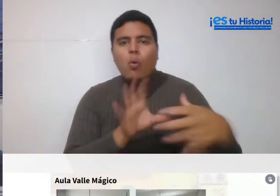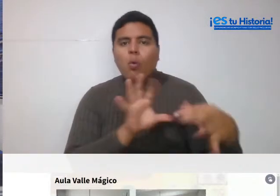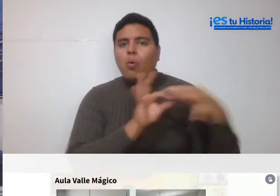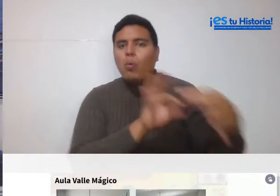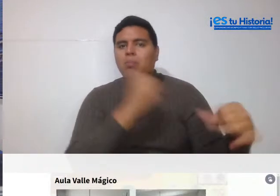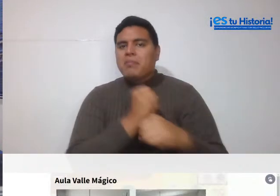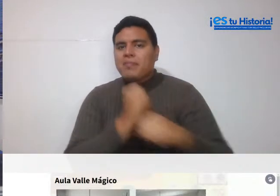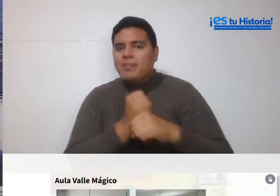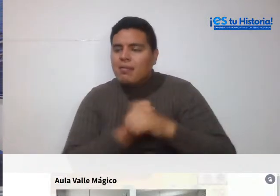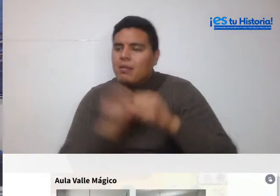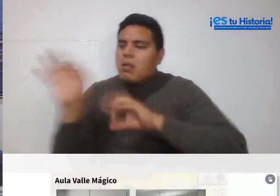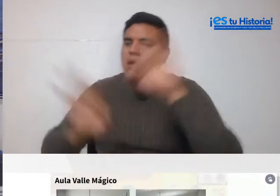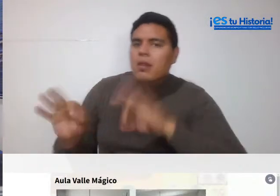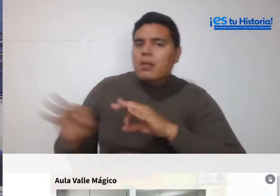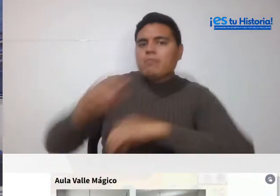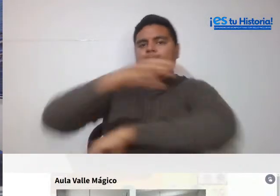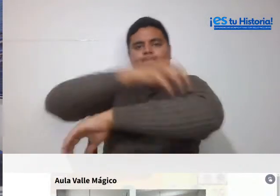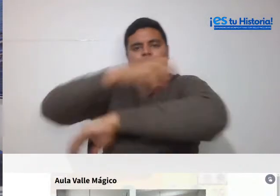colaborativos,